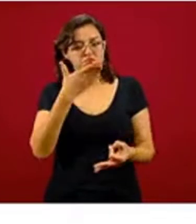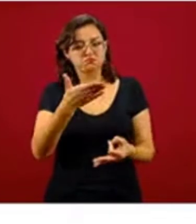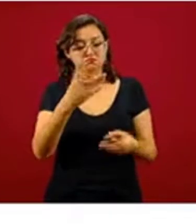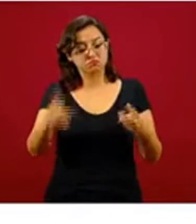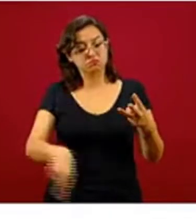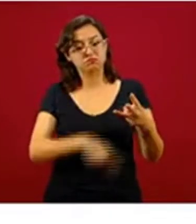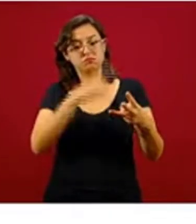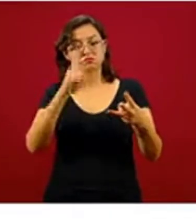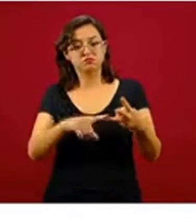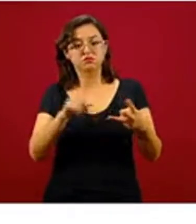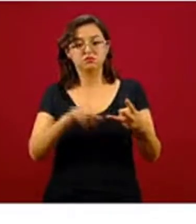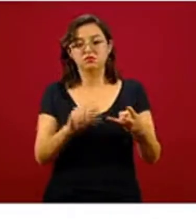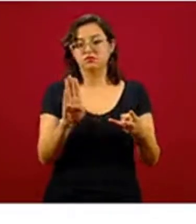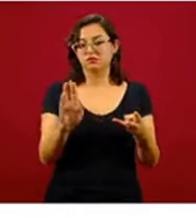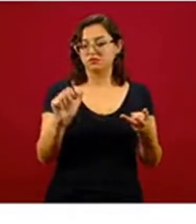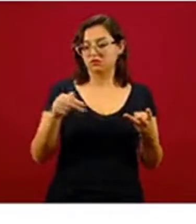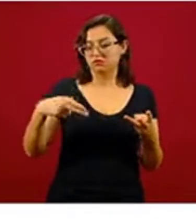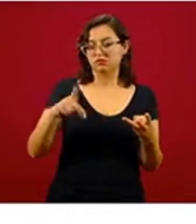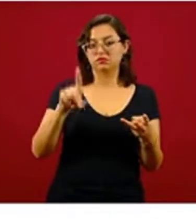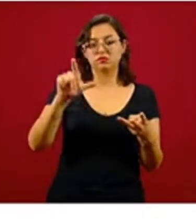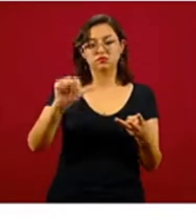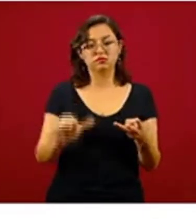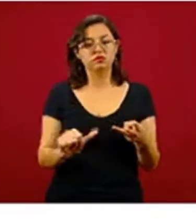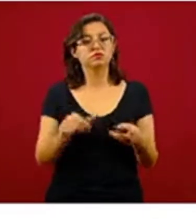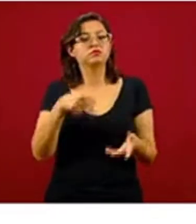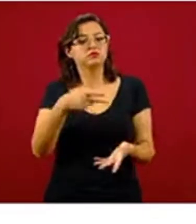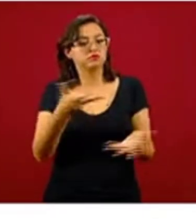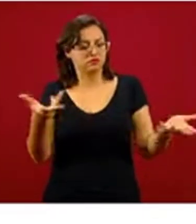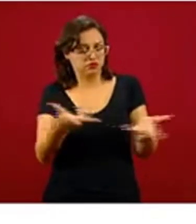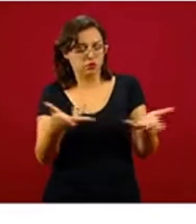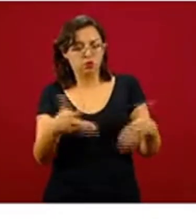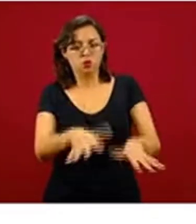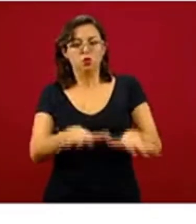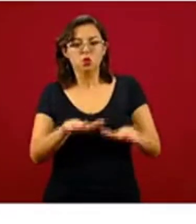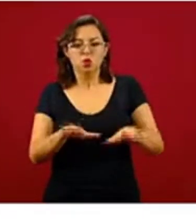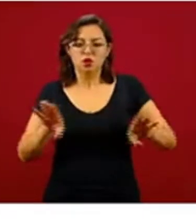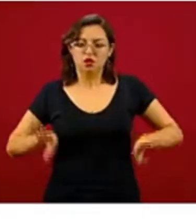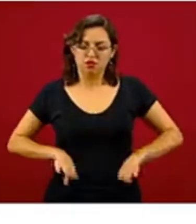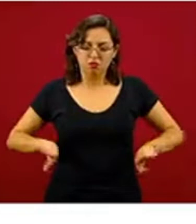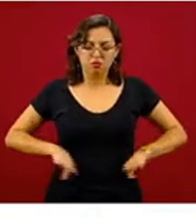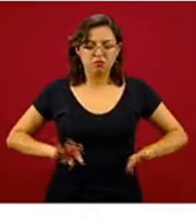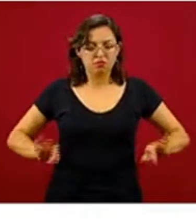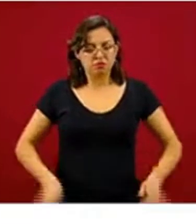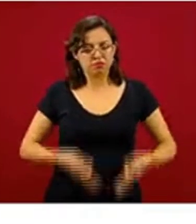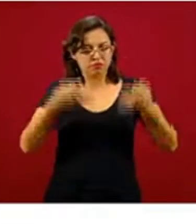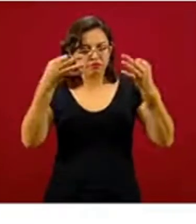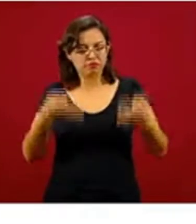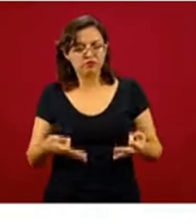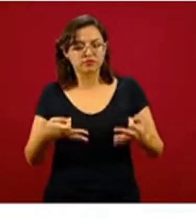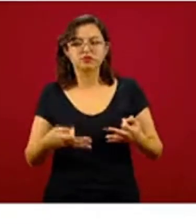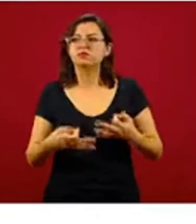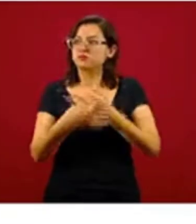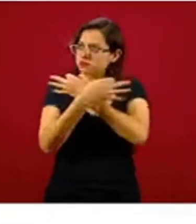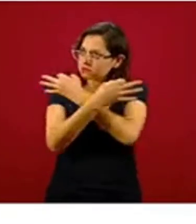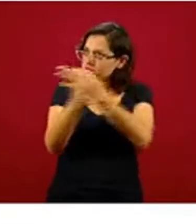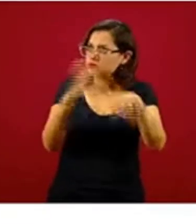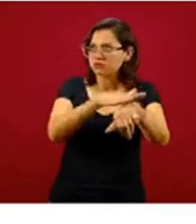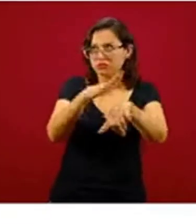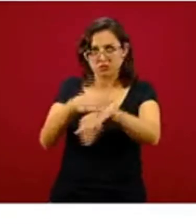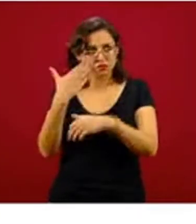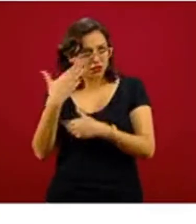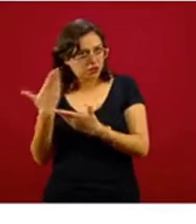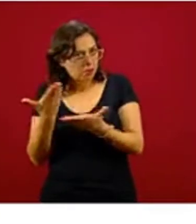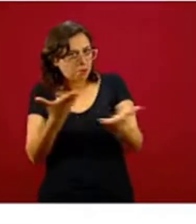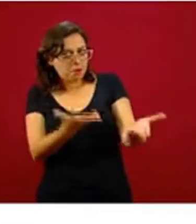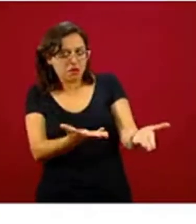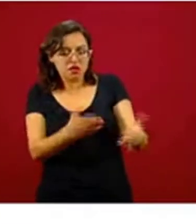grado, el de banda. El grado de banda por méritos distinguidos, por conducta cuya ejemplaridad convenga ser la del conocimiento público. Y